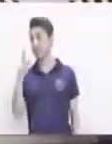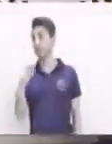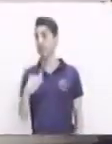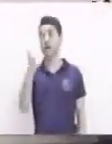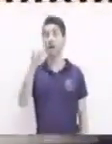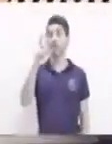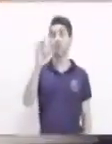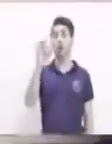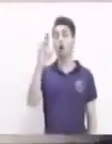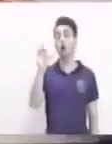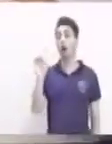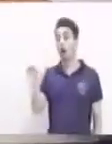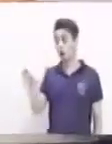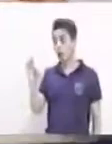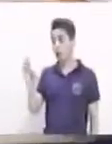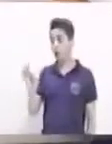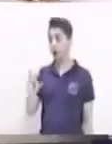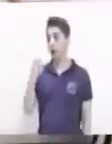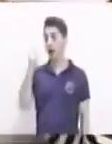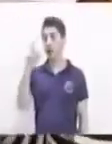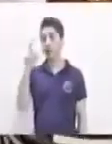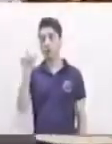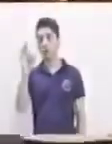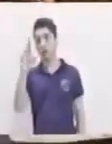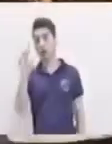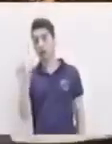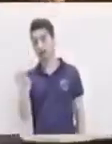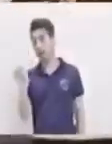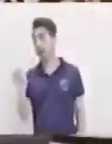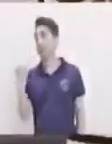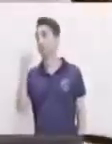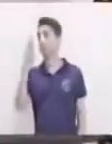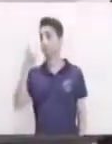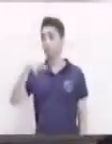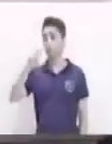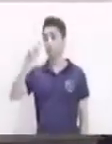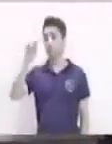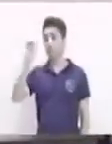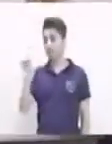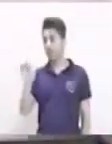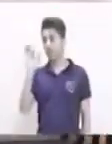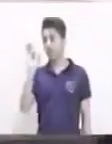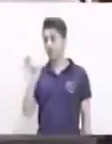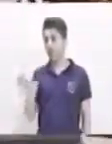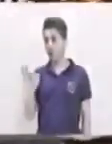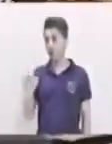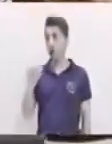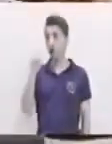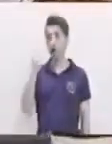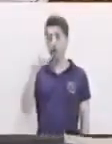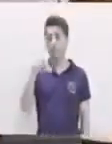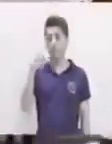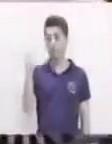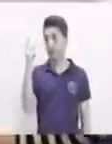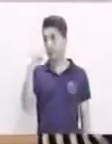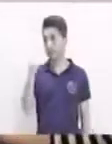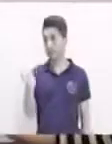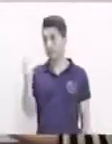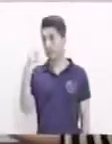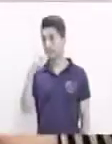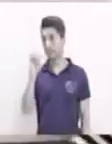Adore, oh, adore, punde, oh, adore, punde, red, set, set.